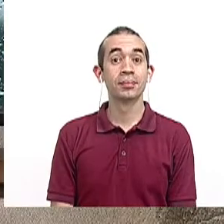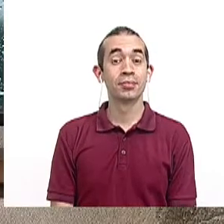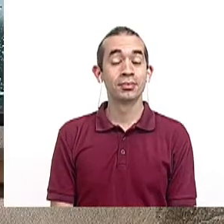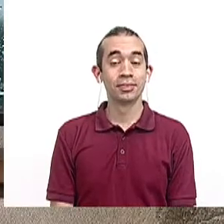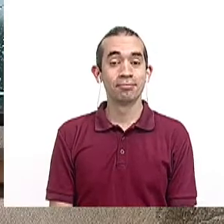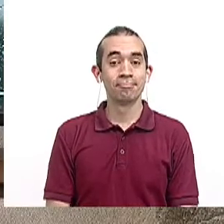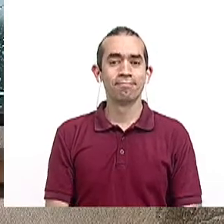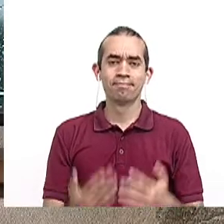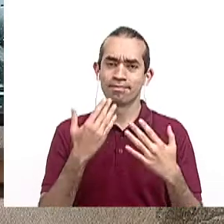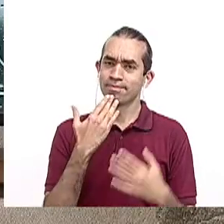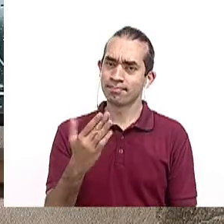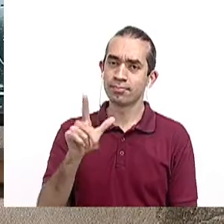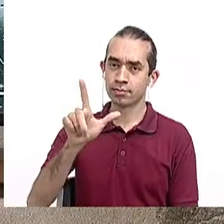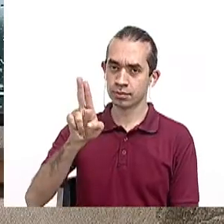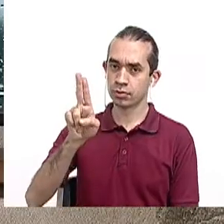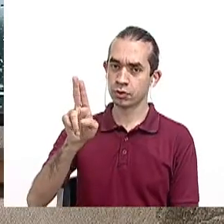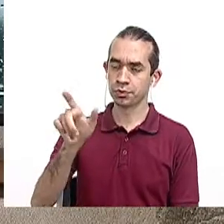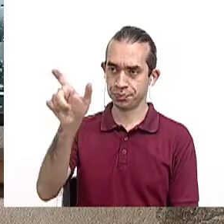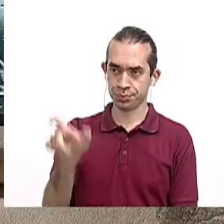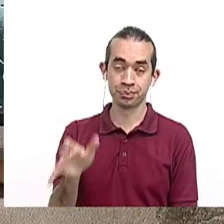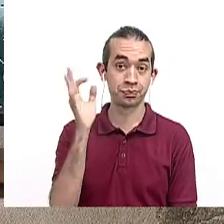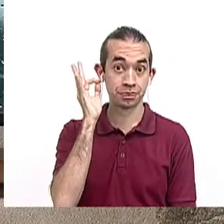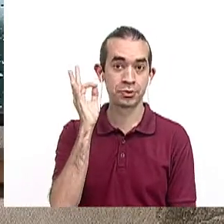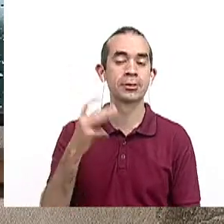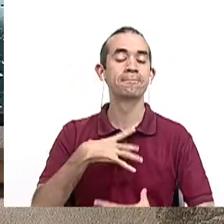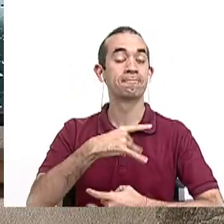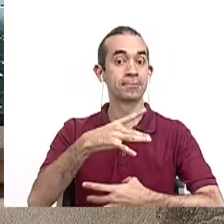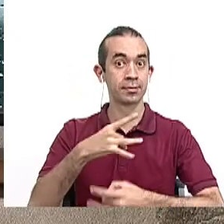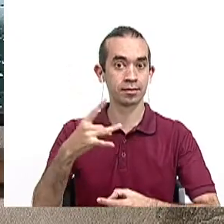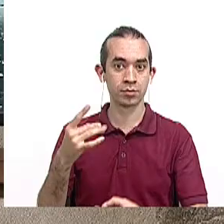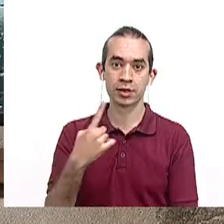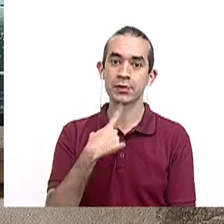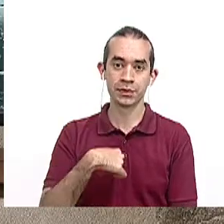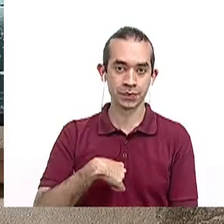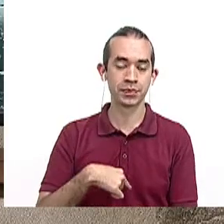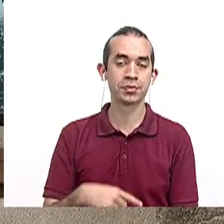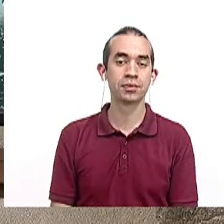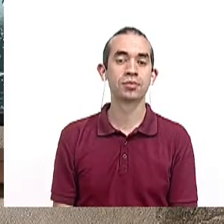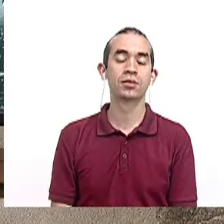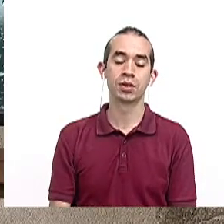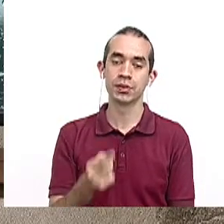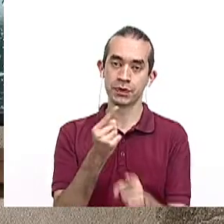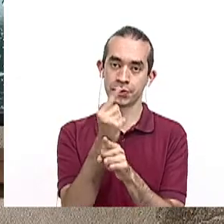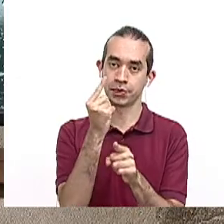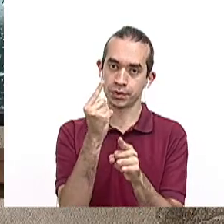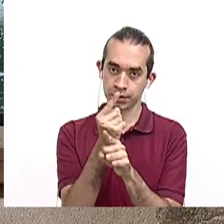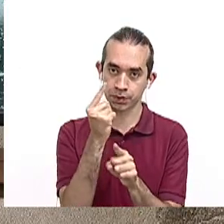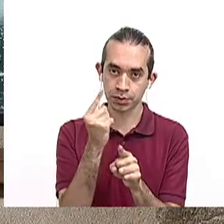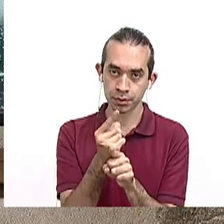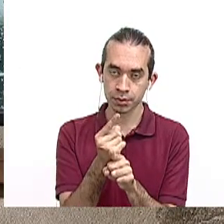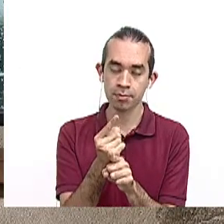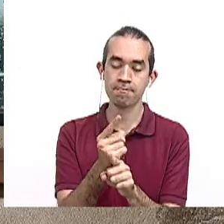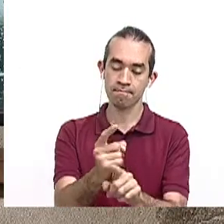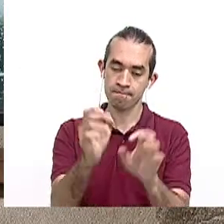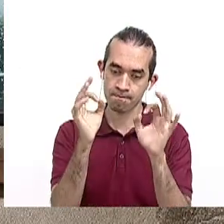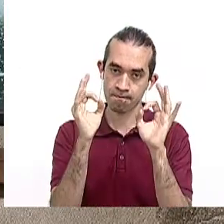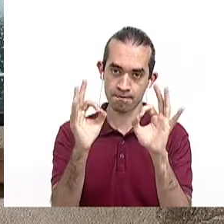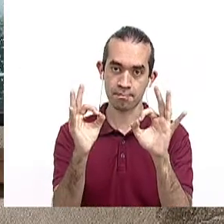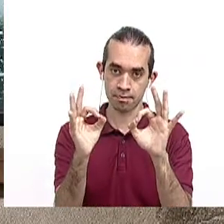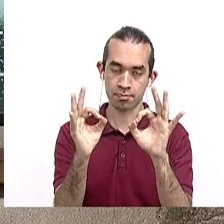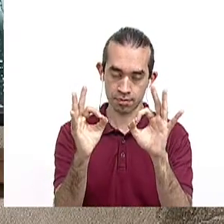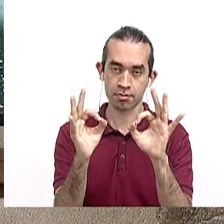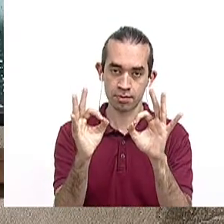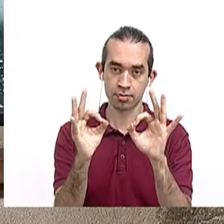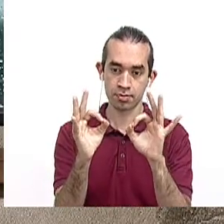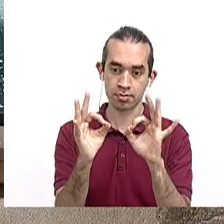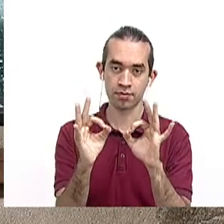Bueno, muchas gracias, Lu. Qué interesante lo que nos mencionaba, porque efectivamente muy correcta en cuanto a